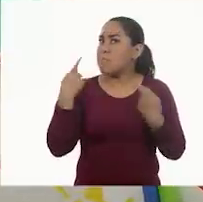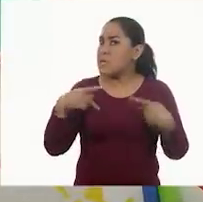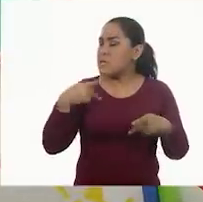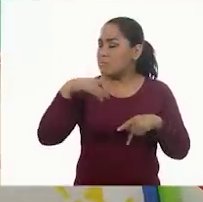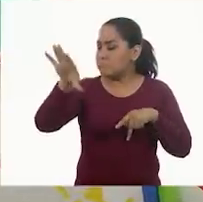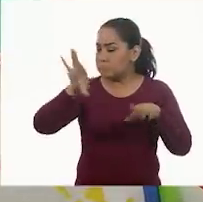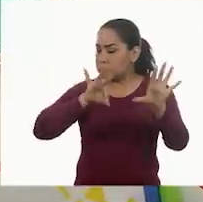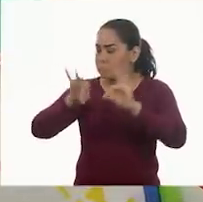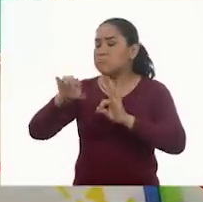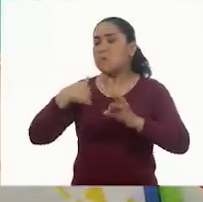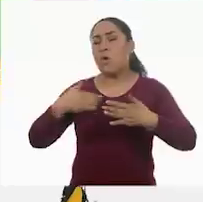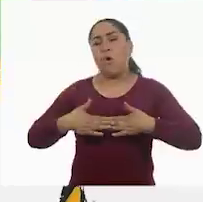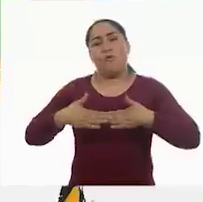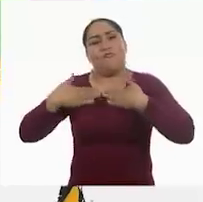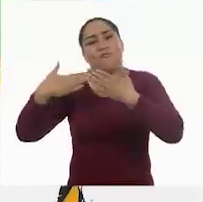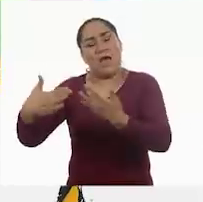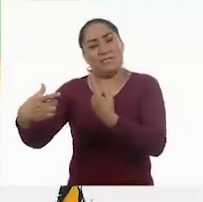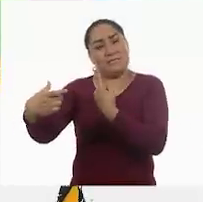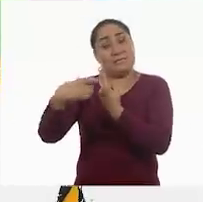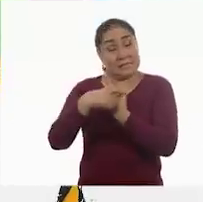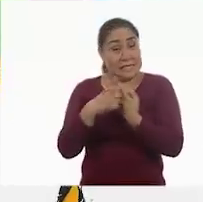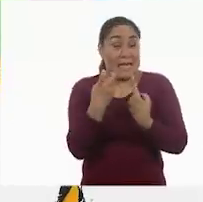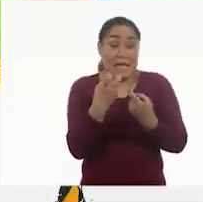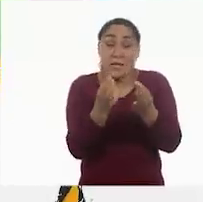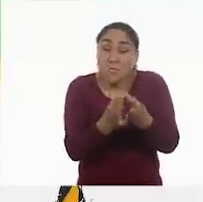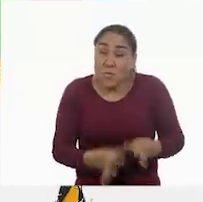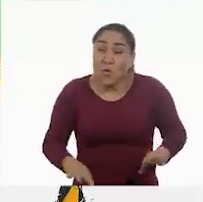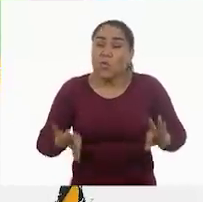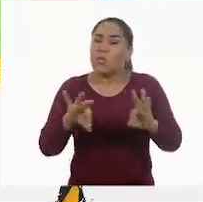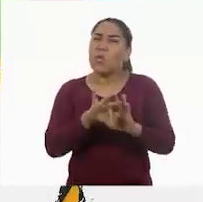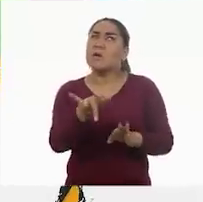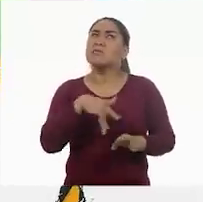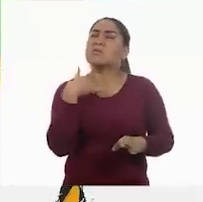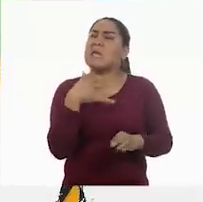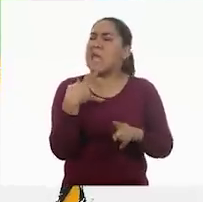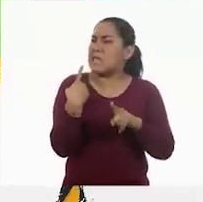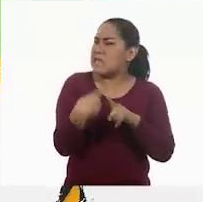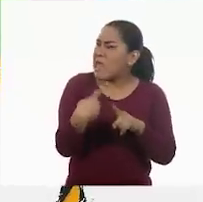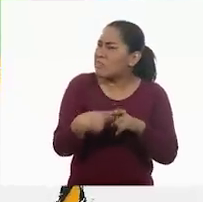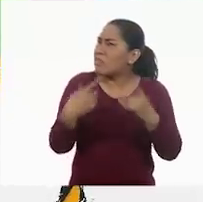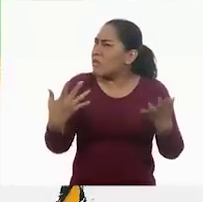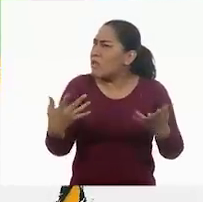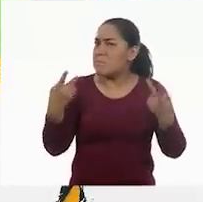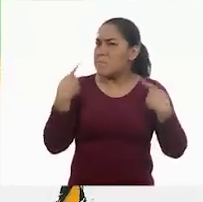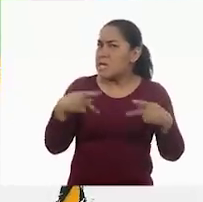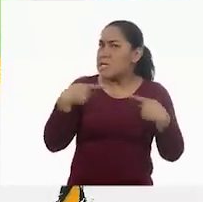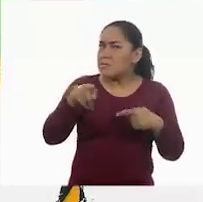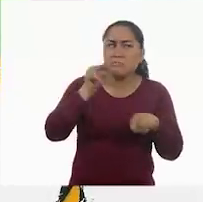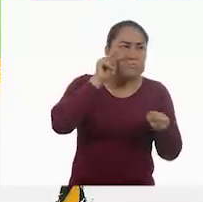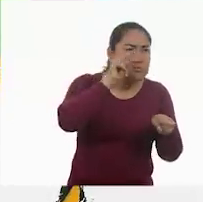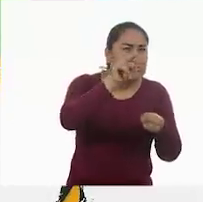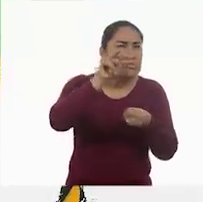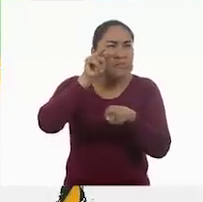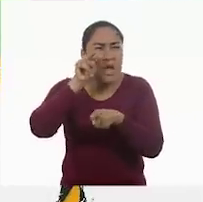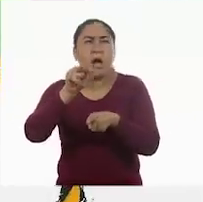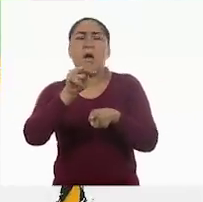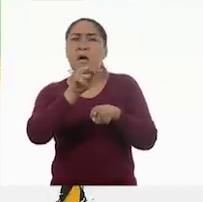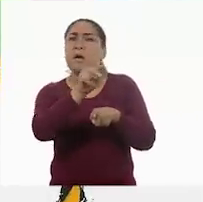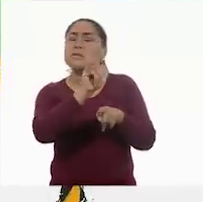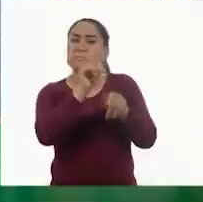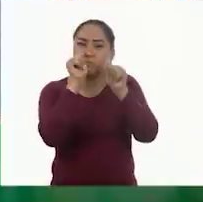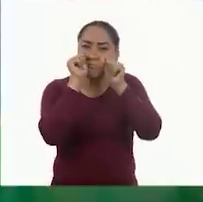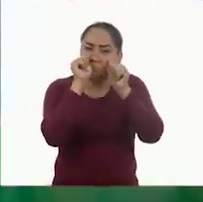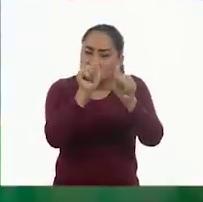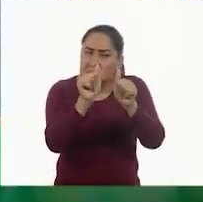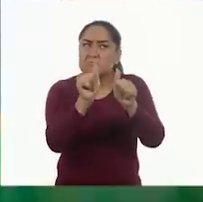confianza. Y eso es muy importante. ¿En dónde? ¿Quiénes son esas personas que nosotros identificamos, que nos escuchan,